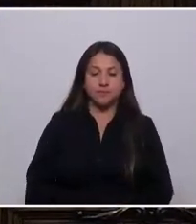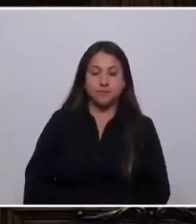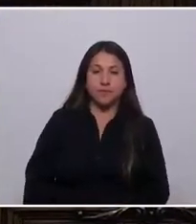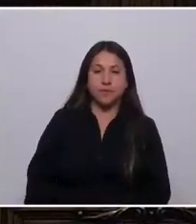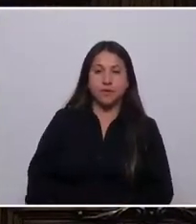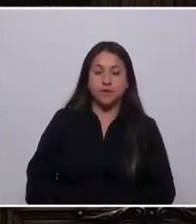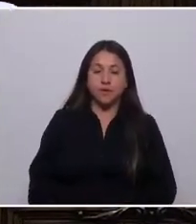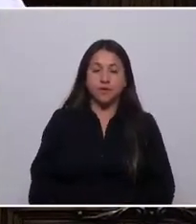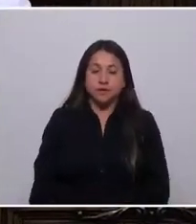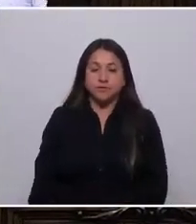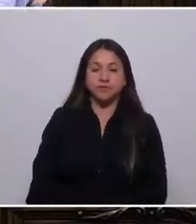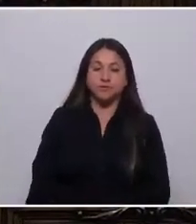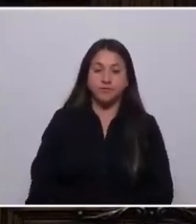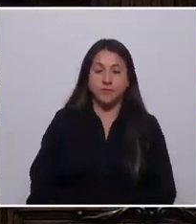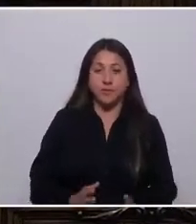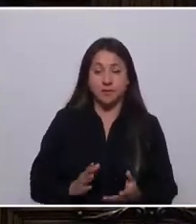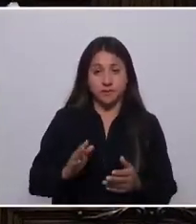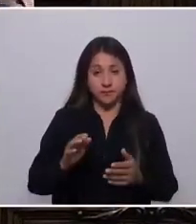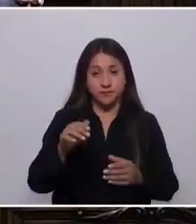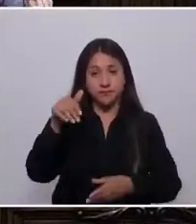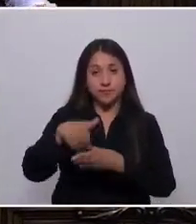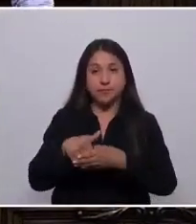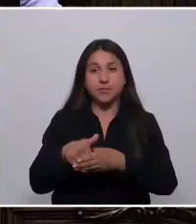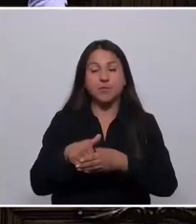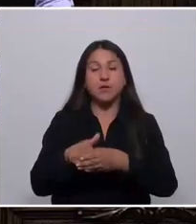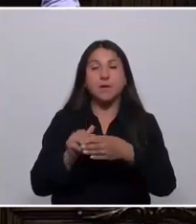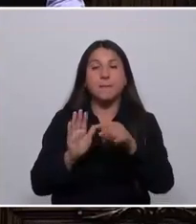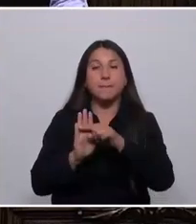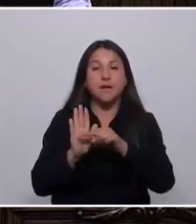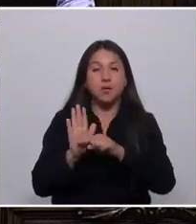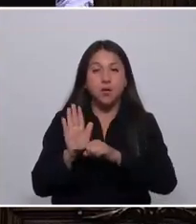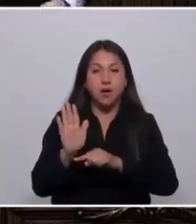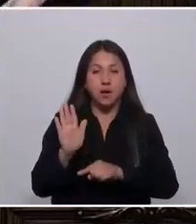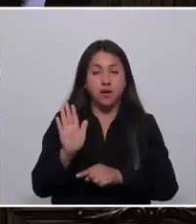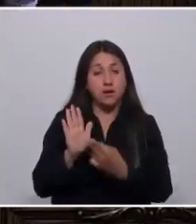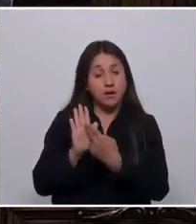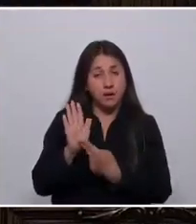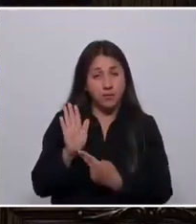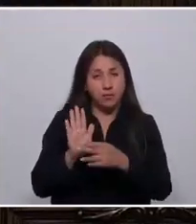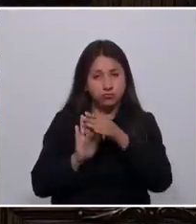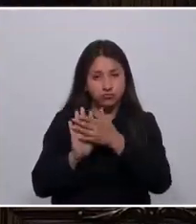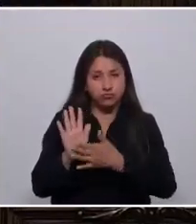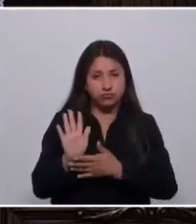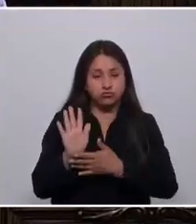Esto es continuar la votación particular del reglamento y